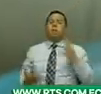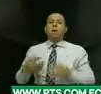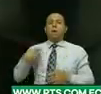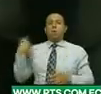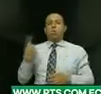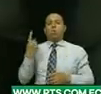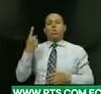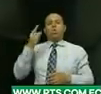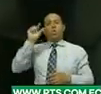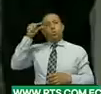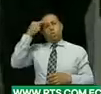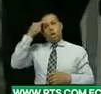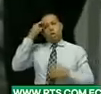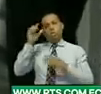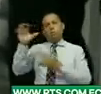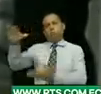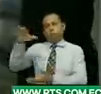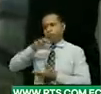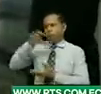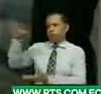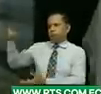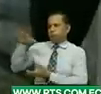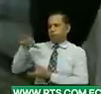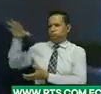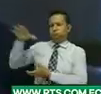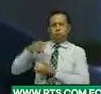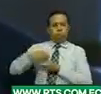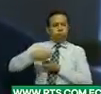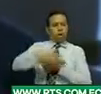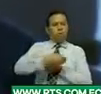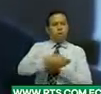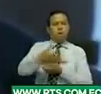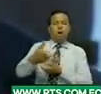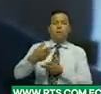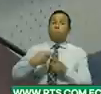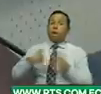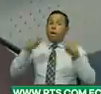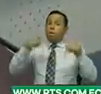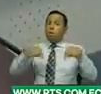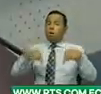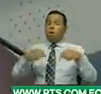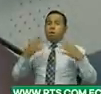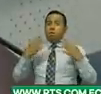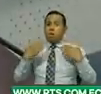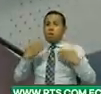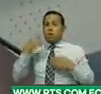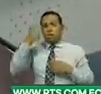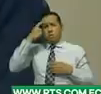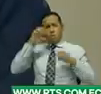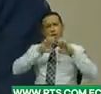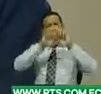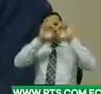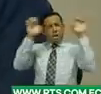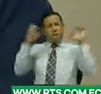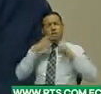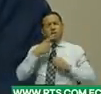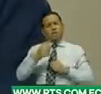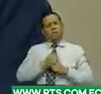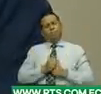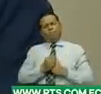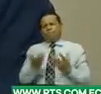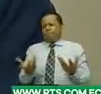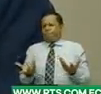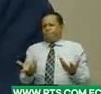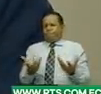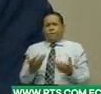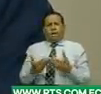los primeros escollos en la vacunación, desde Guayaquil los empresarios observan que podrían aportar con la importación de vacunas para